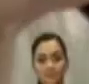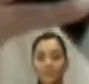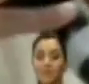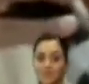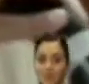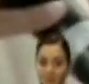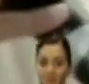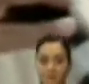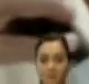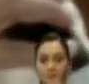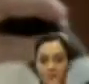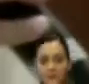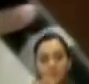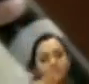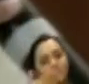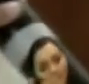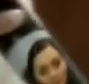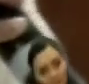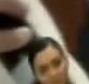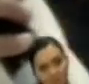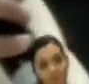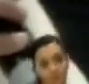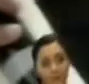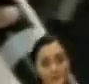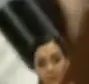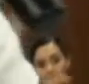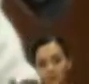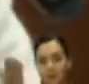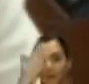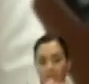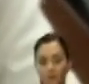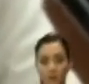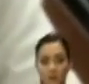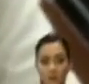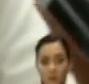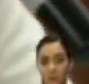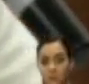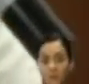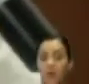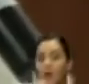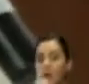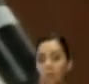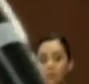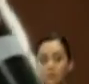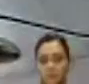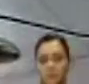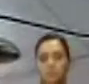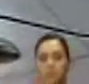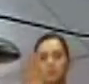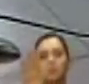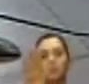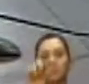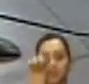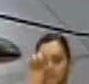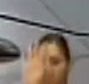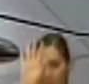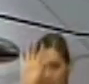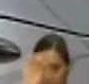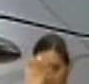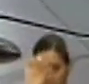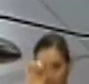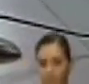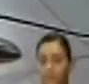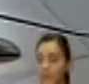señores ministros, queremos agradecerle. El programa lo concluimos. Si tiene algún dato adicional, señor presidente. Ah, perdón, te la gané. Es que me